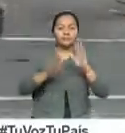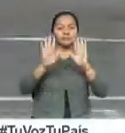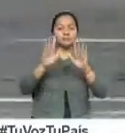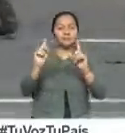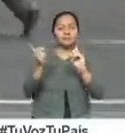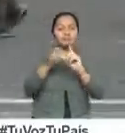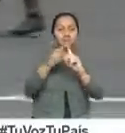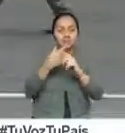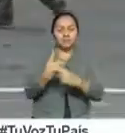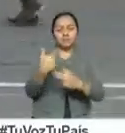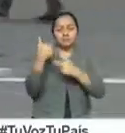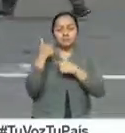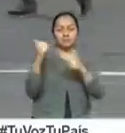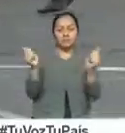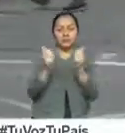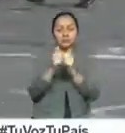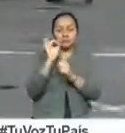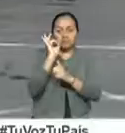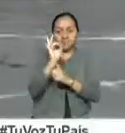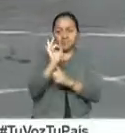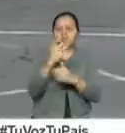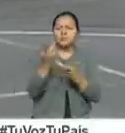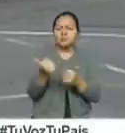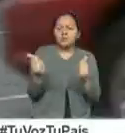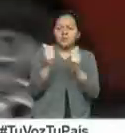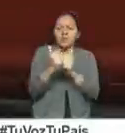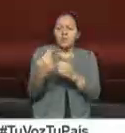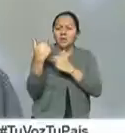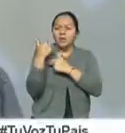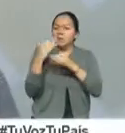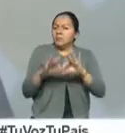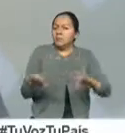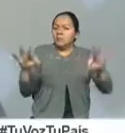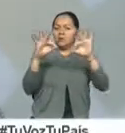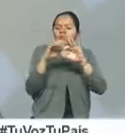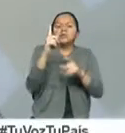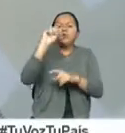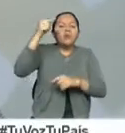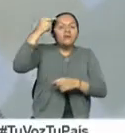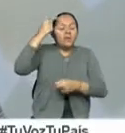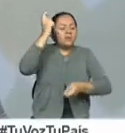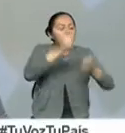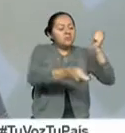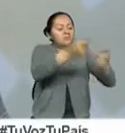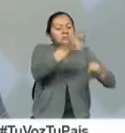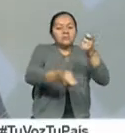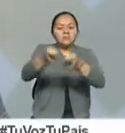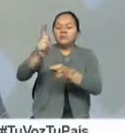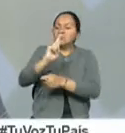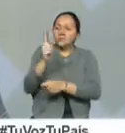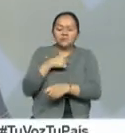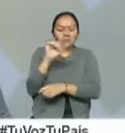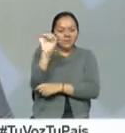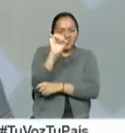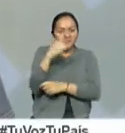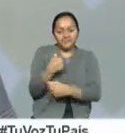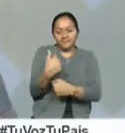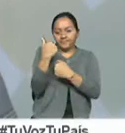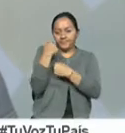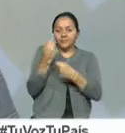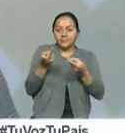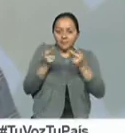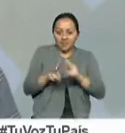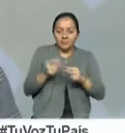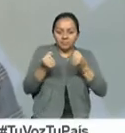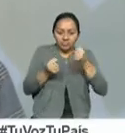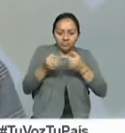tener corresponsabilidad. Corresponsabilidad es vital, es fundamental. Es decir, quien conduce un vehículo es responsable de